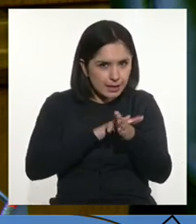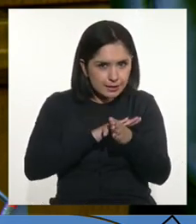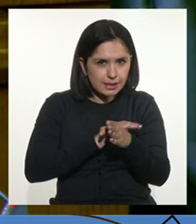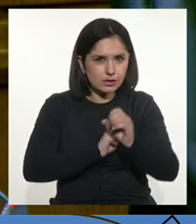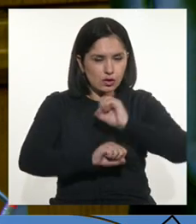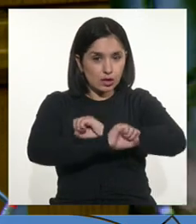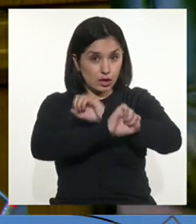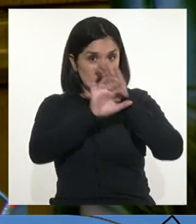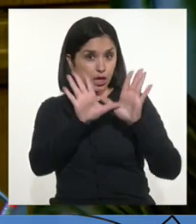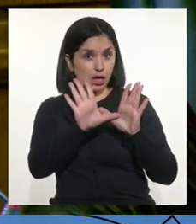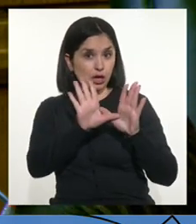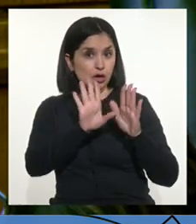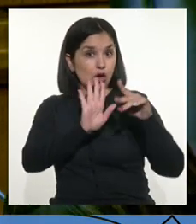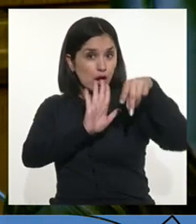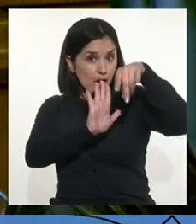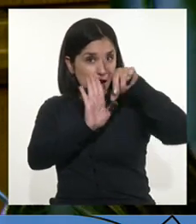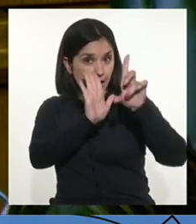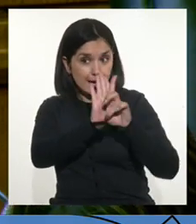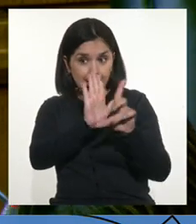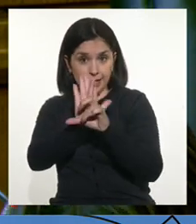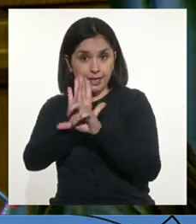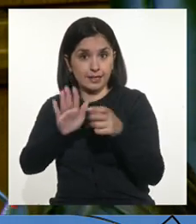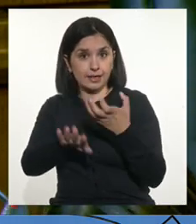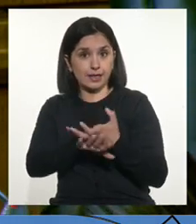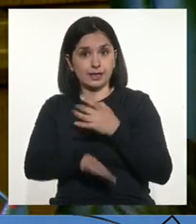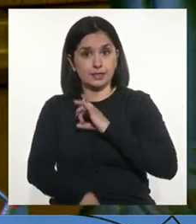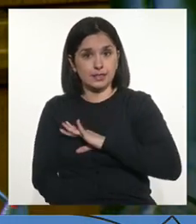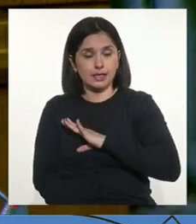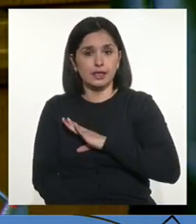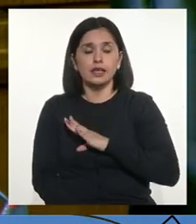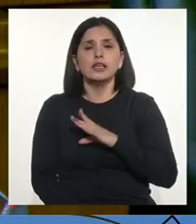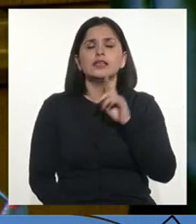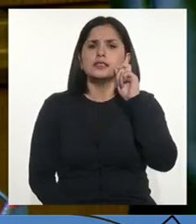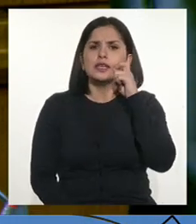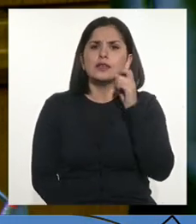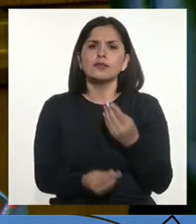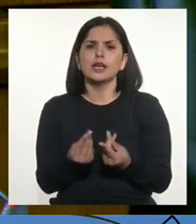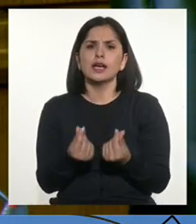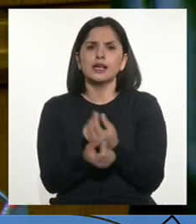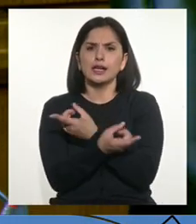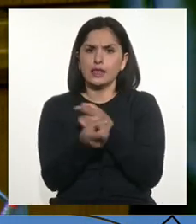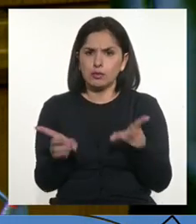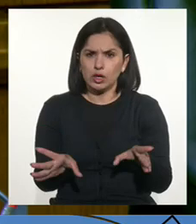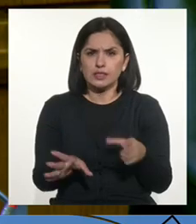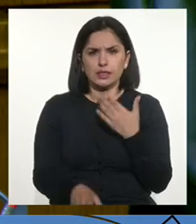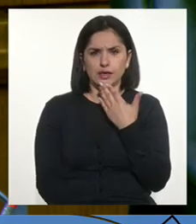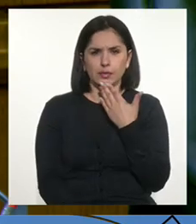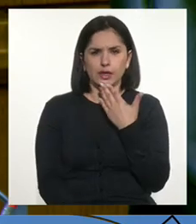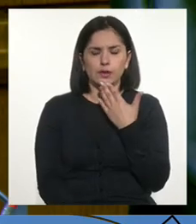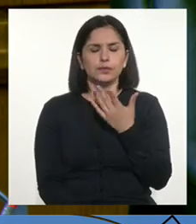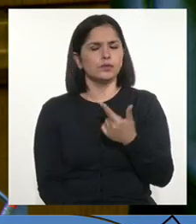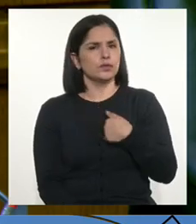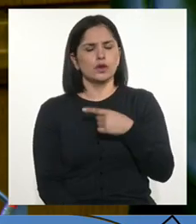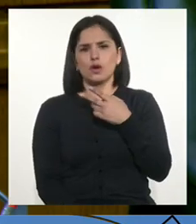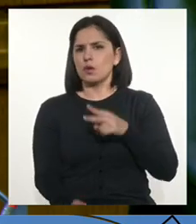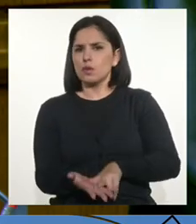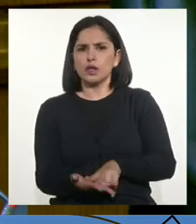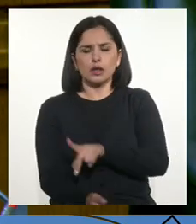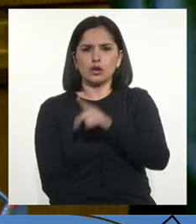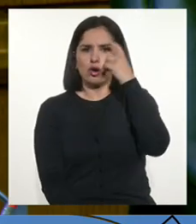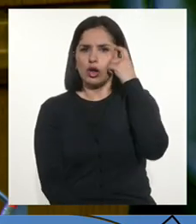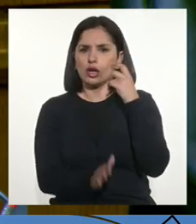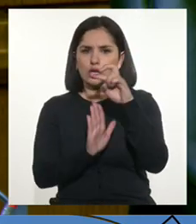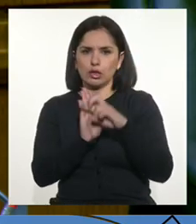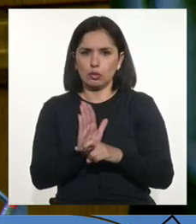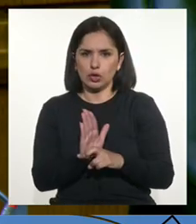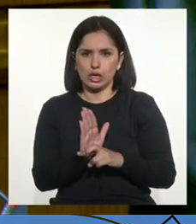claro a nuestra legislación vigente estamos hablando de calidad de la democracia entonces yo la verdad es que no creo que sea un proyecto en